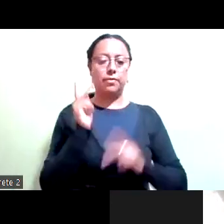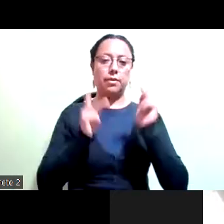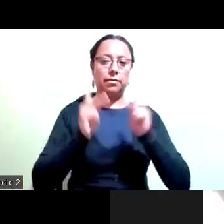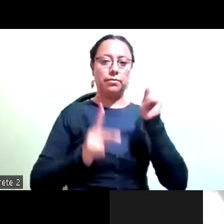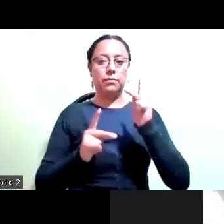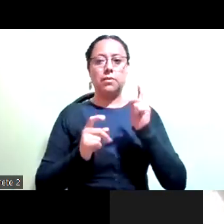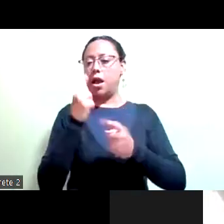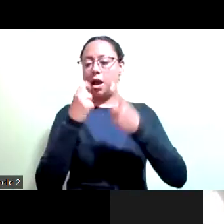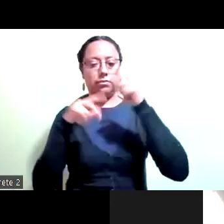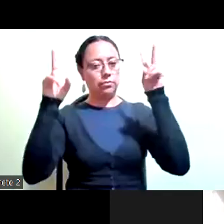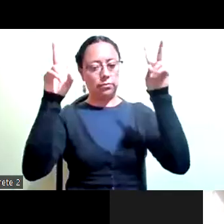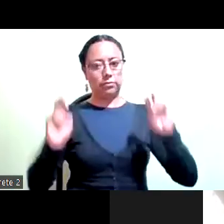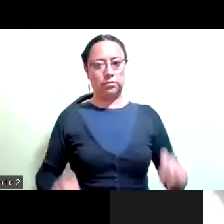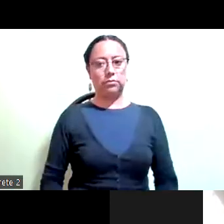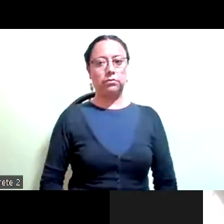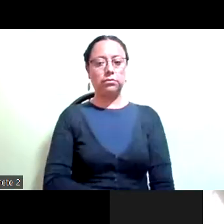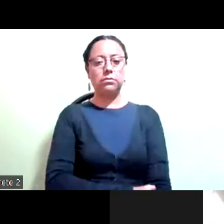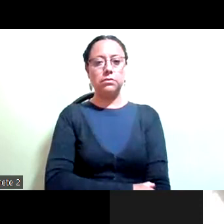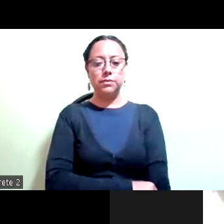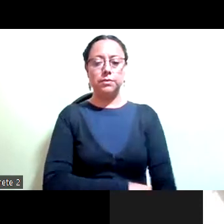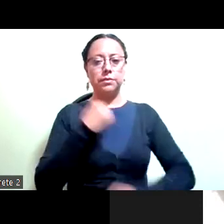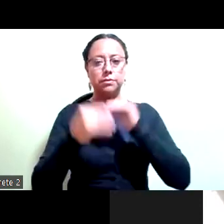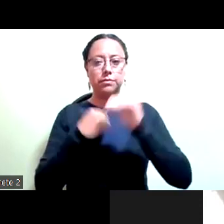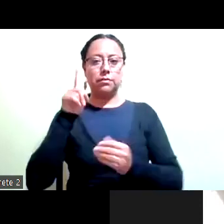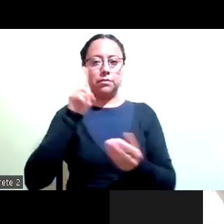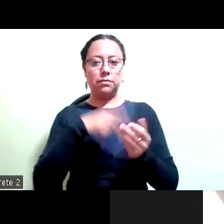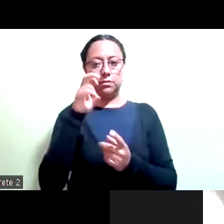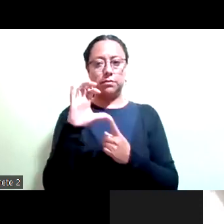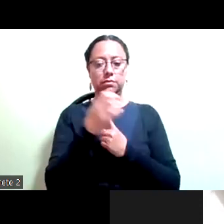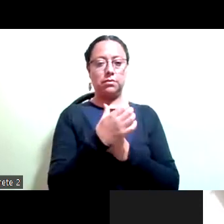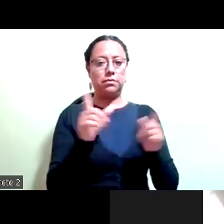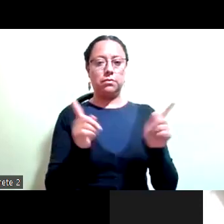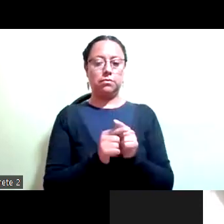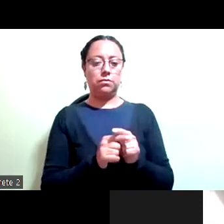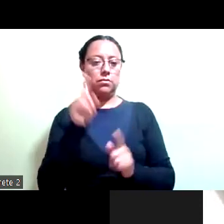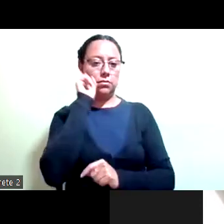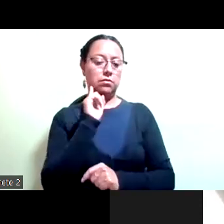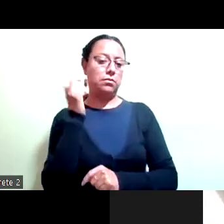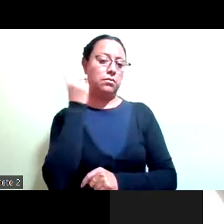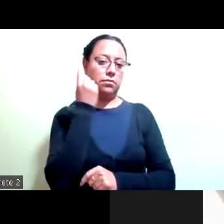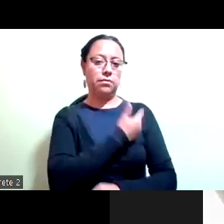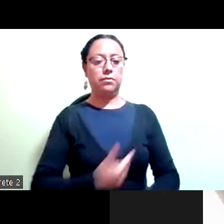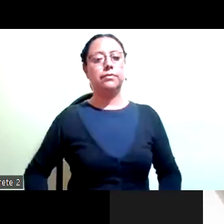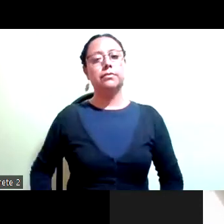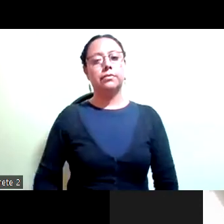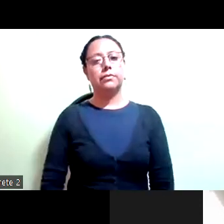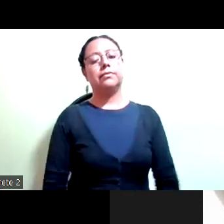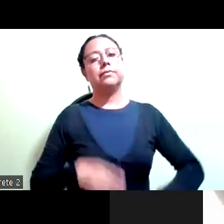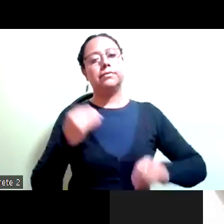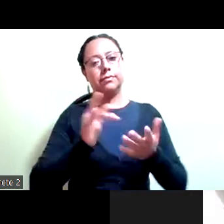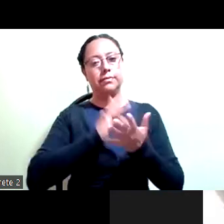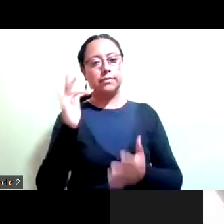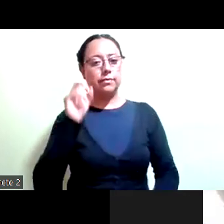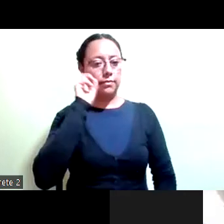temas que han sido discutidos en esta comisión. Es cuanto, diputada presidenta. Muchas gracias,